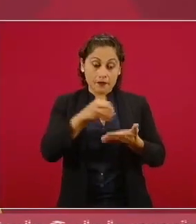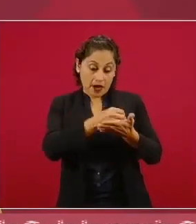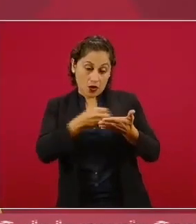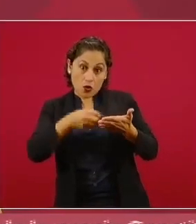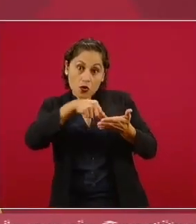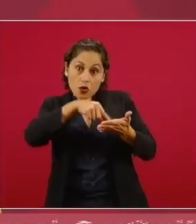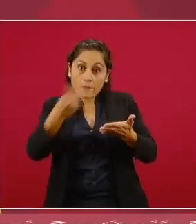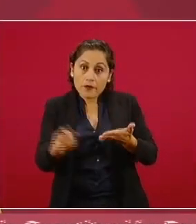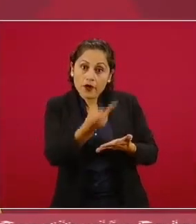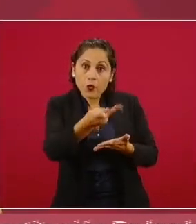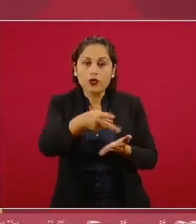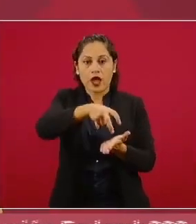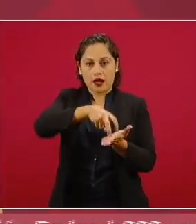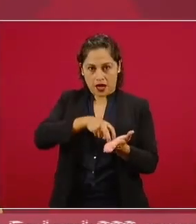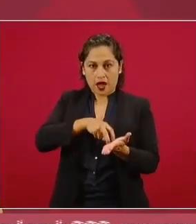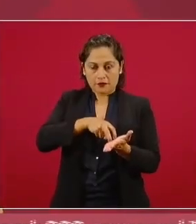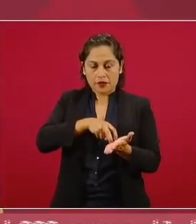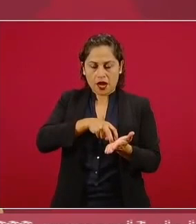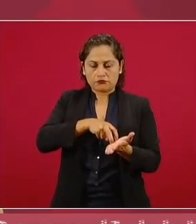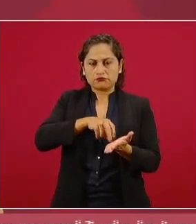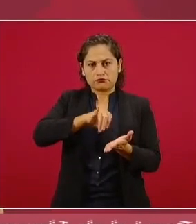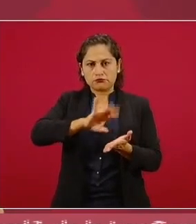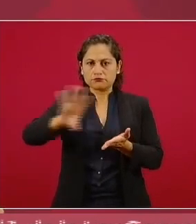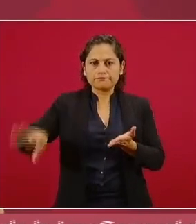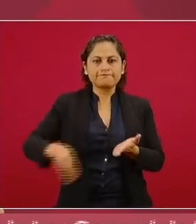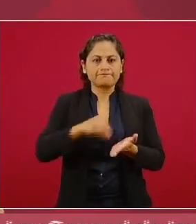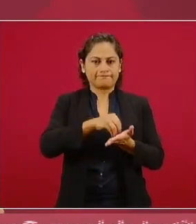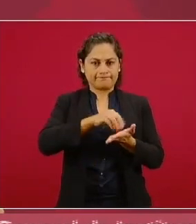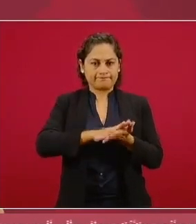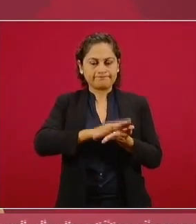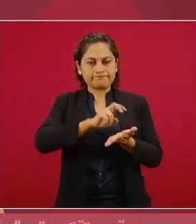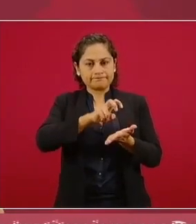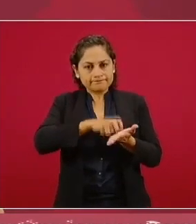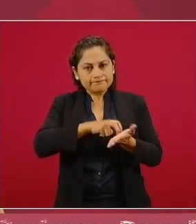es otra, pero ya se va a ir